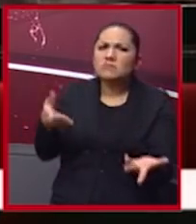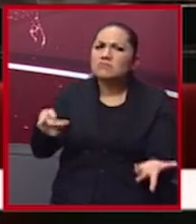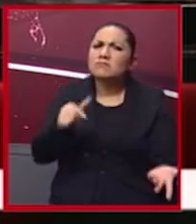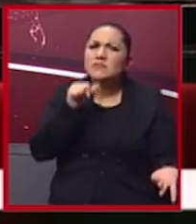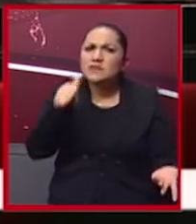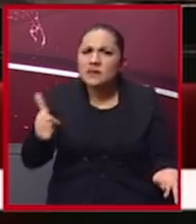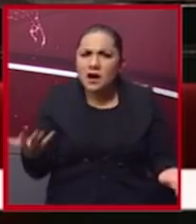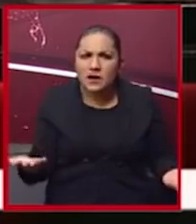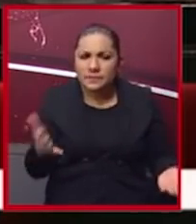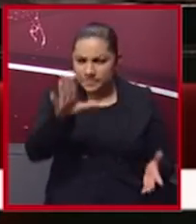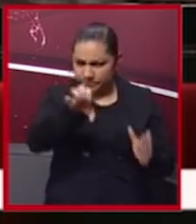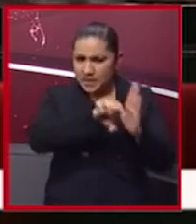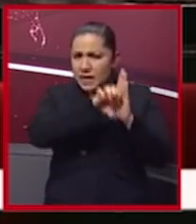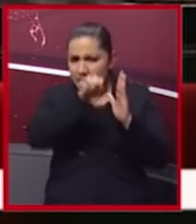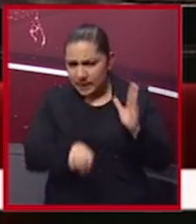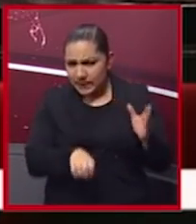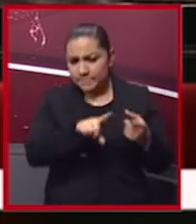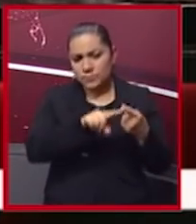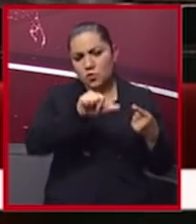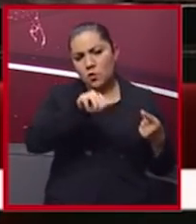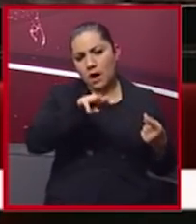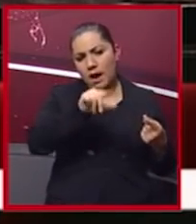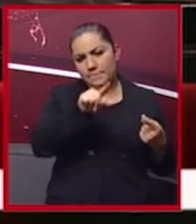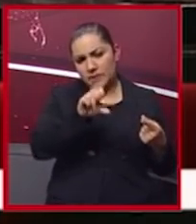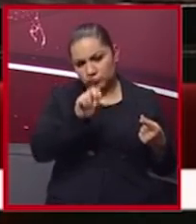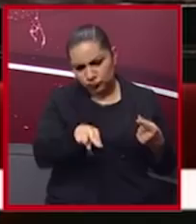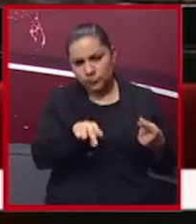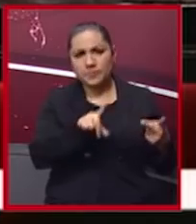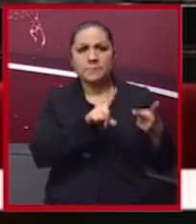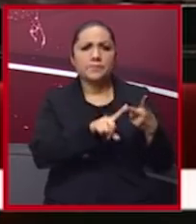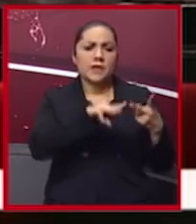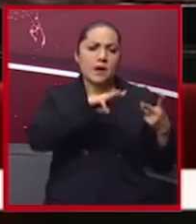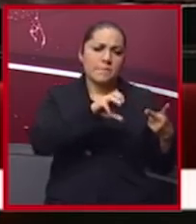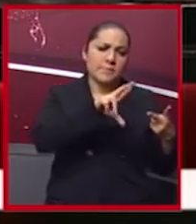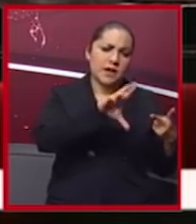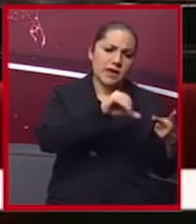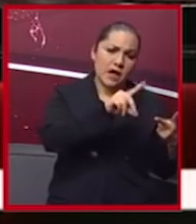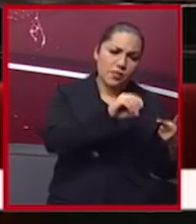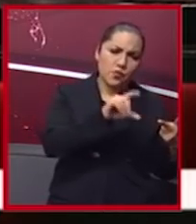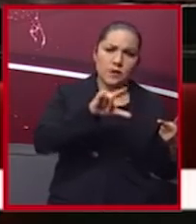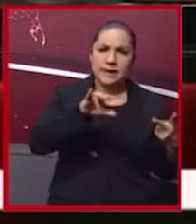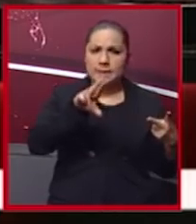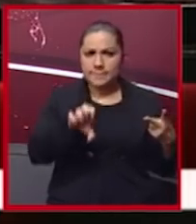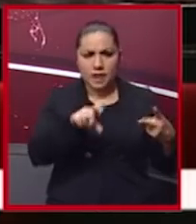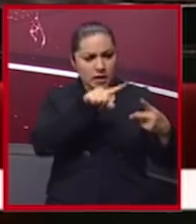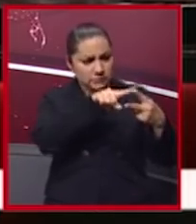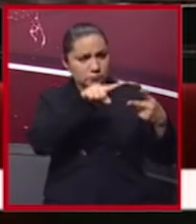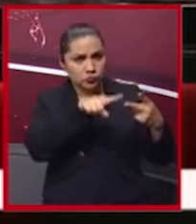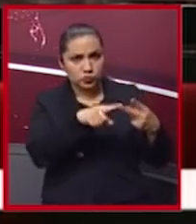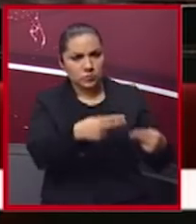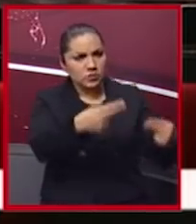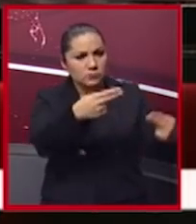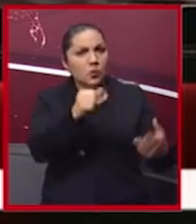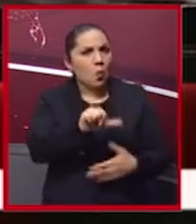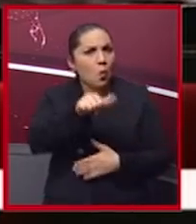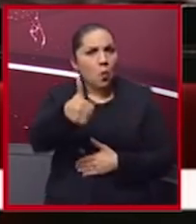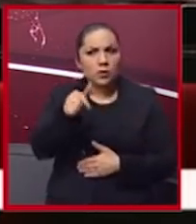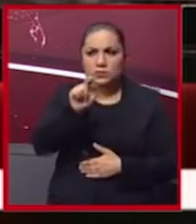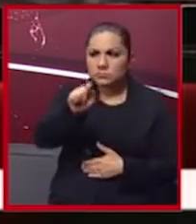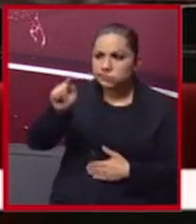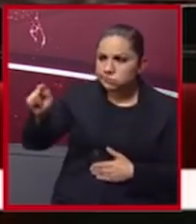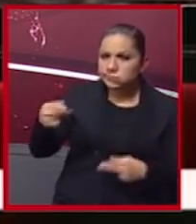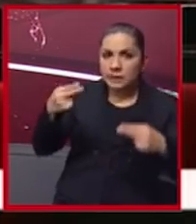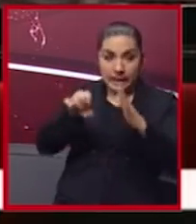de Amazon, Mercado Libre y otros que compiten contra empresas nacionales como Liverpool y otros